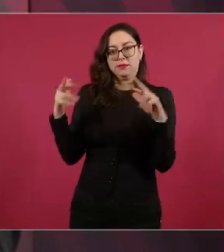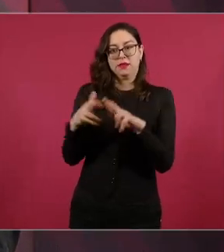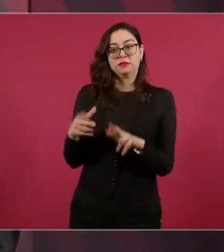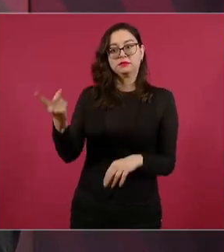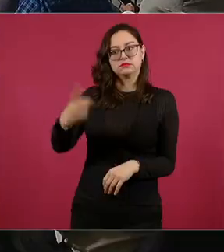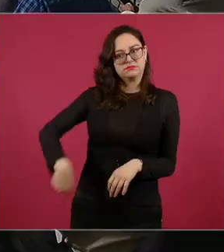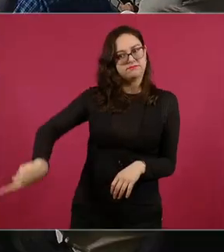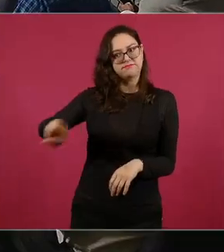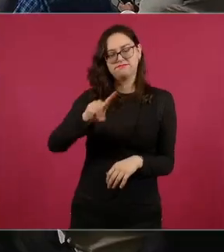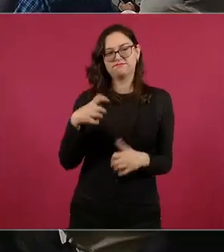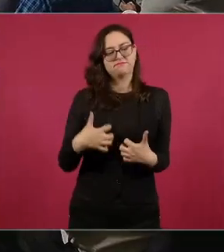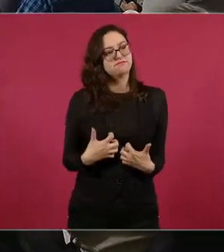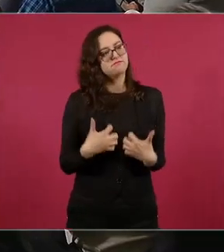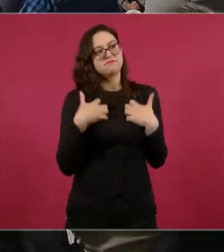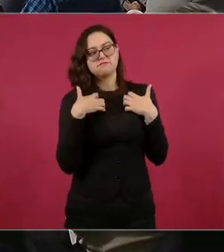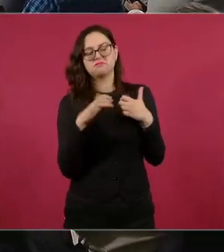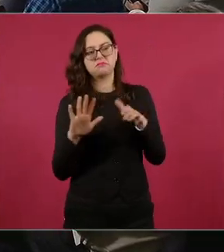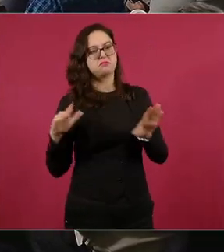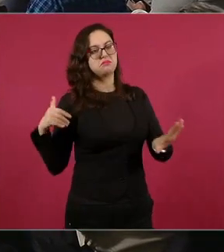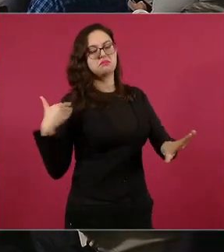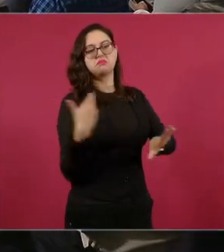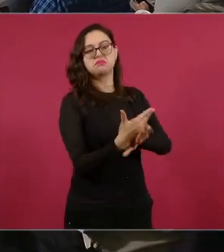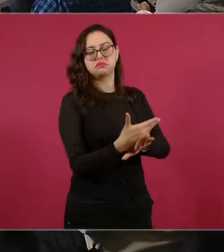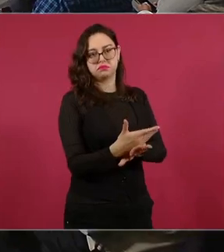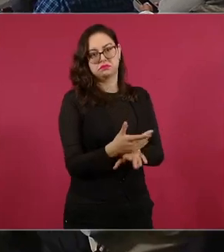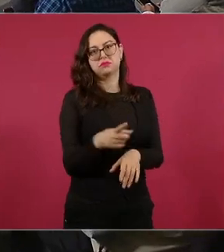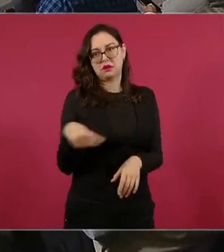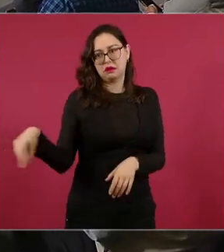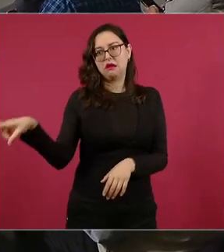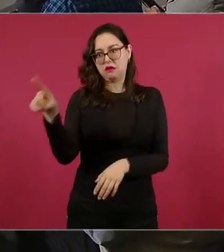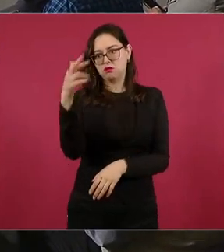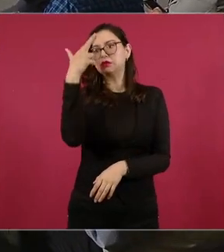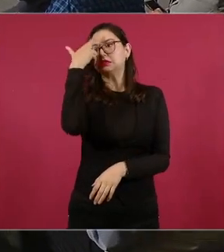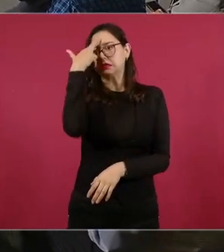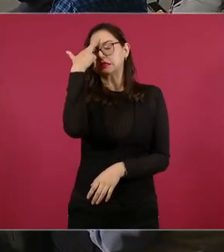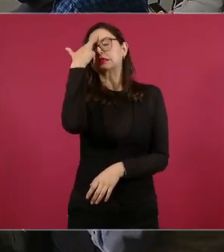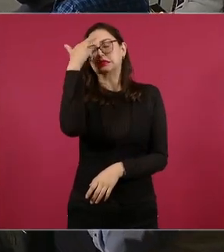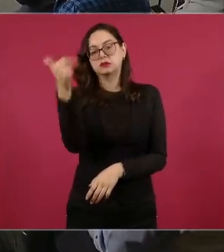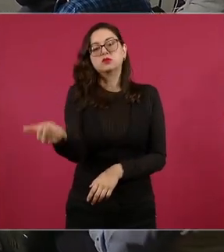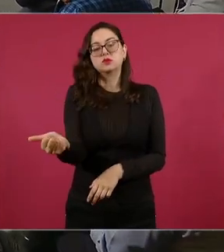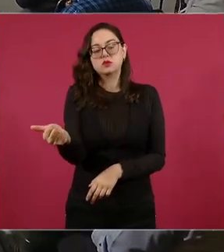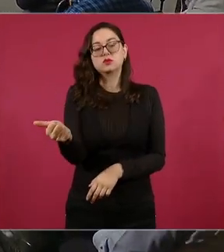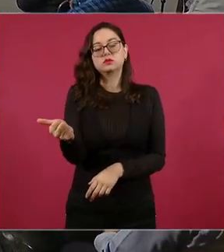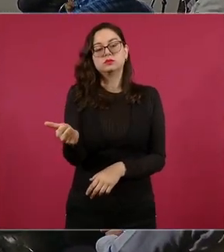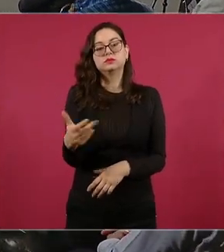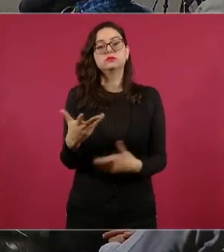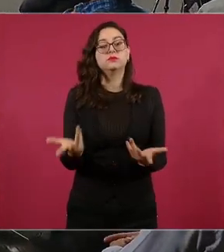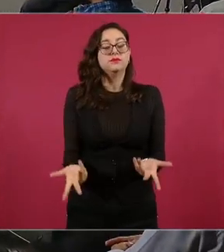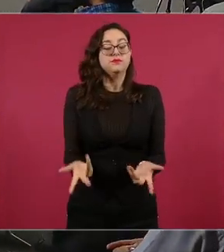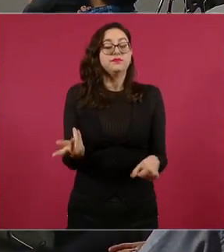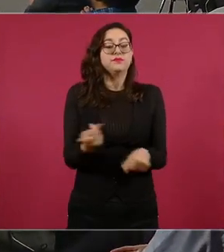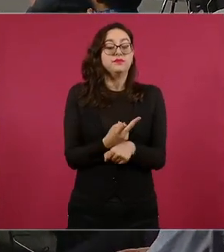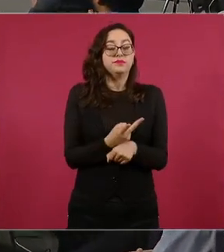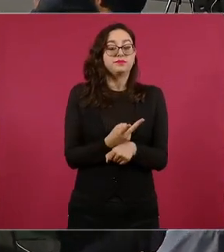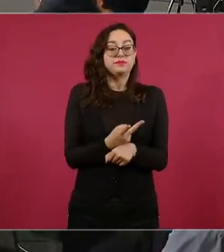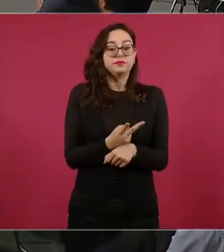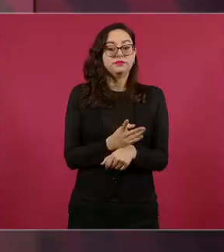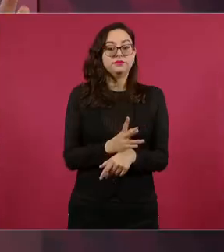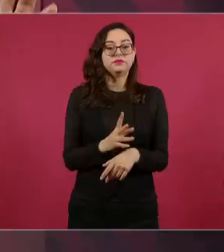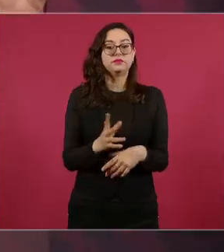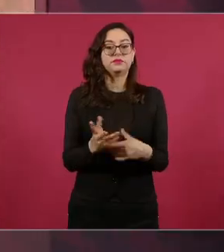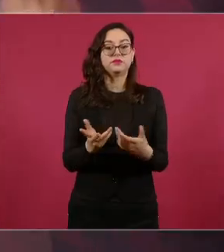y todo el debate fue sobre